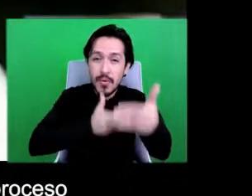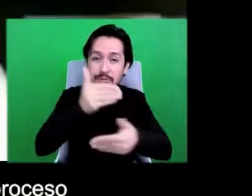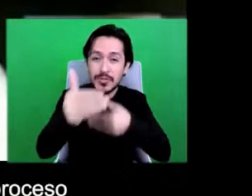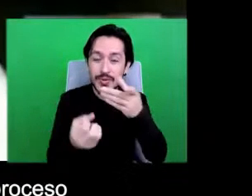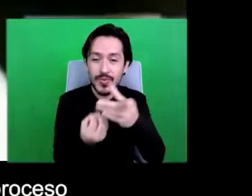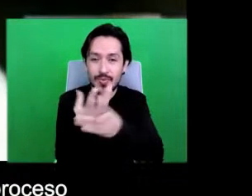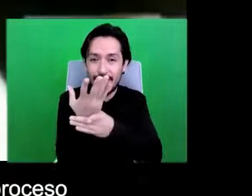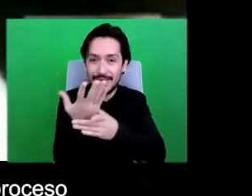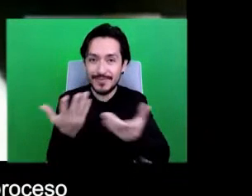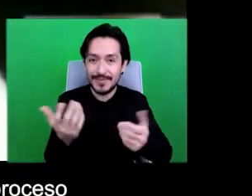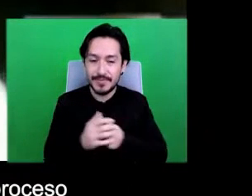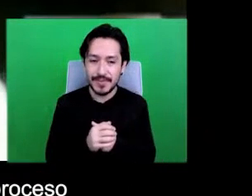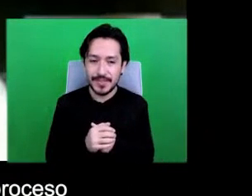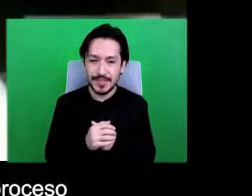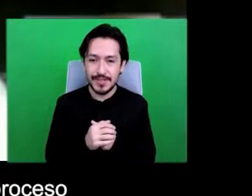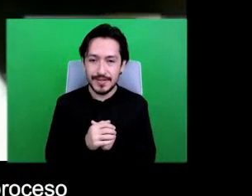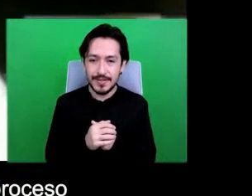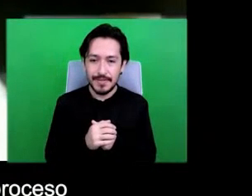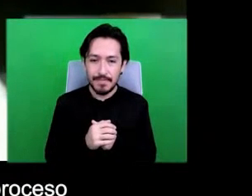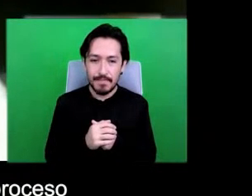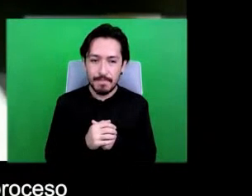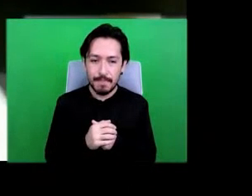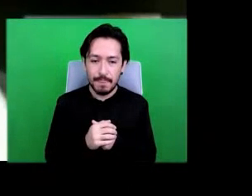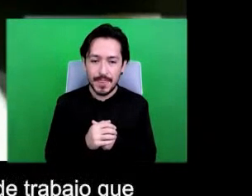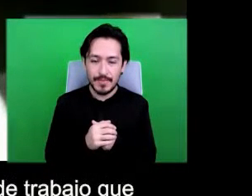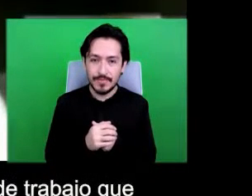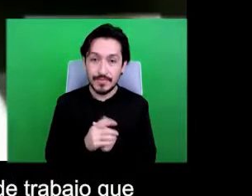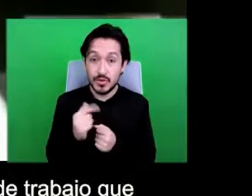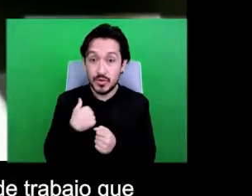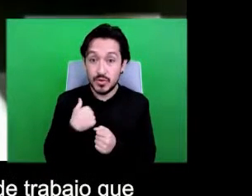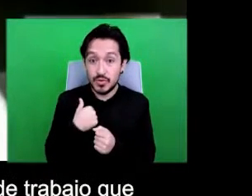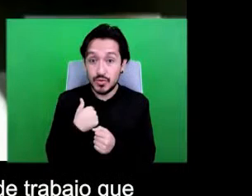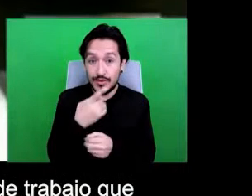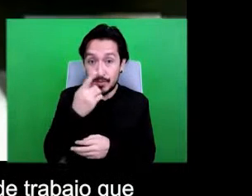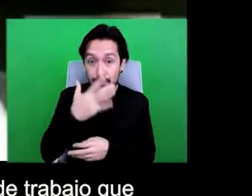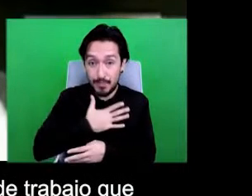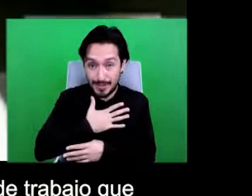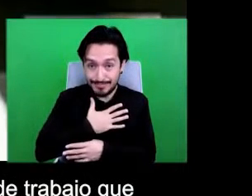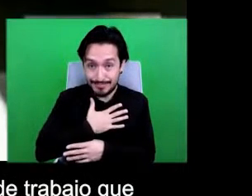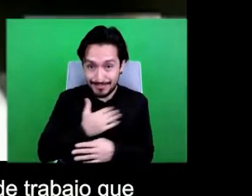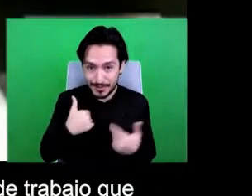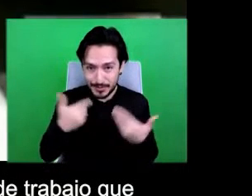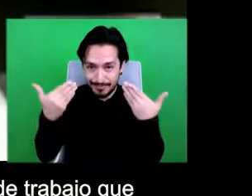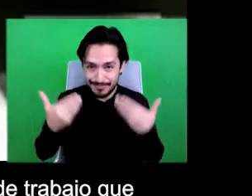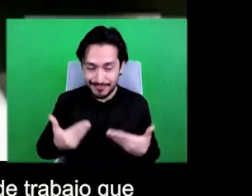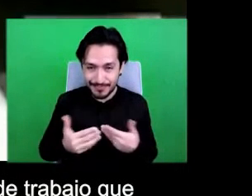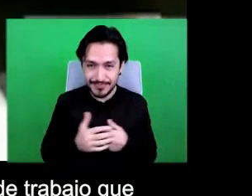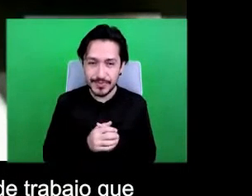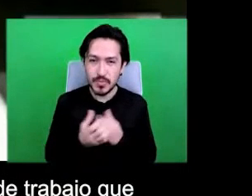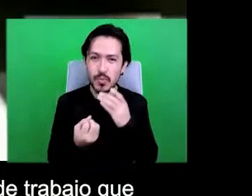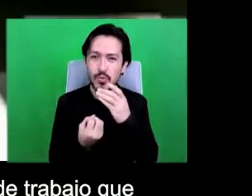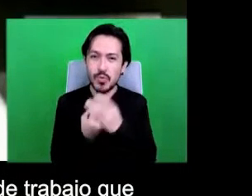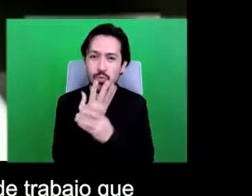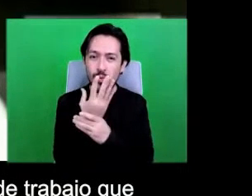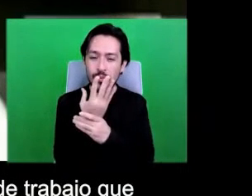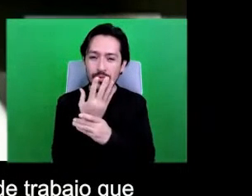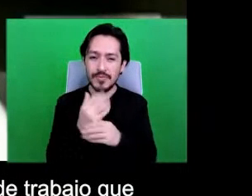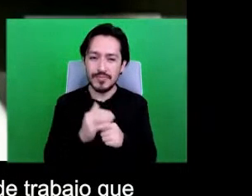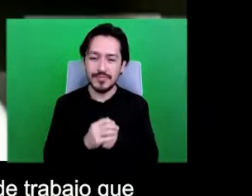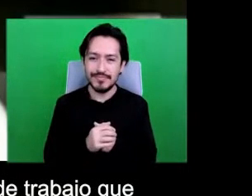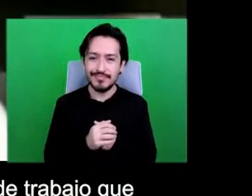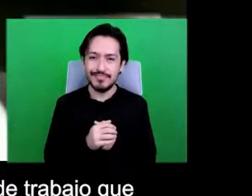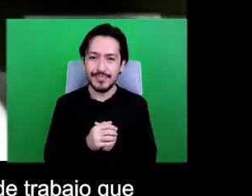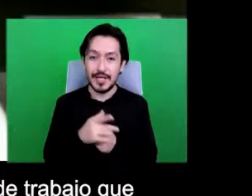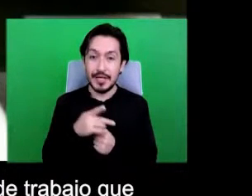Específicamente, puedo hablar de mi persona, fue algo más nuevo para mí, porque son herramientas de trabajo